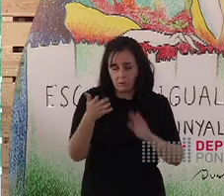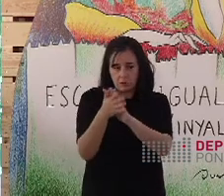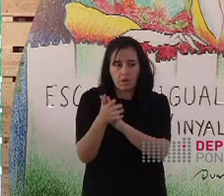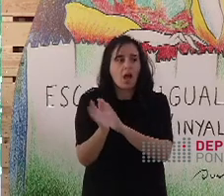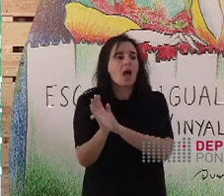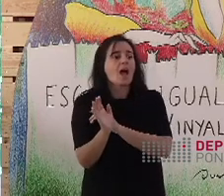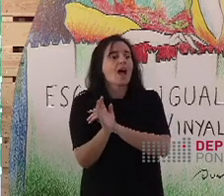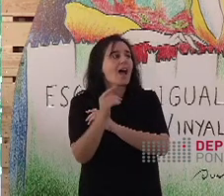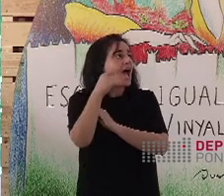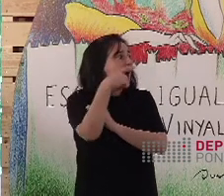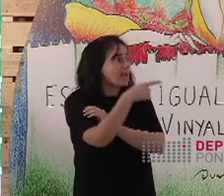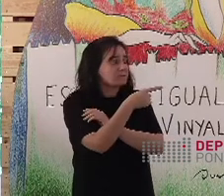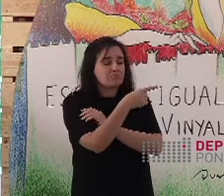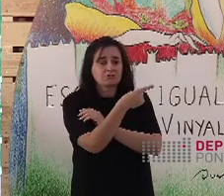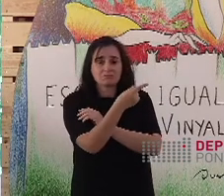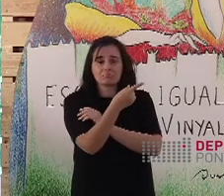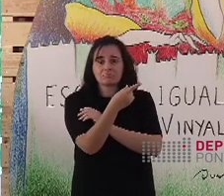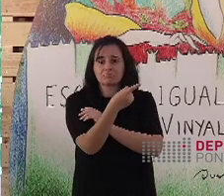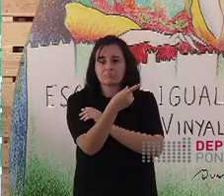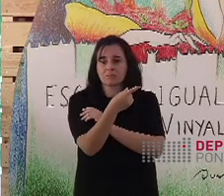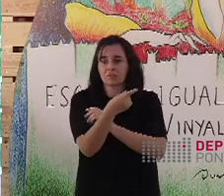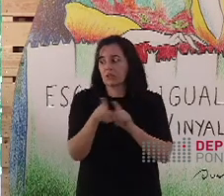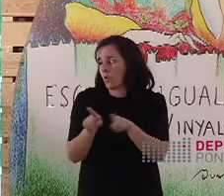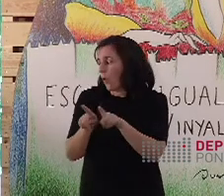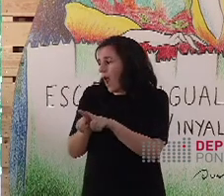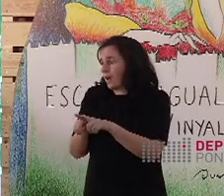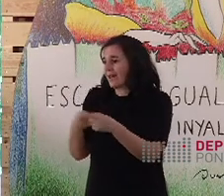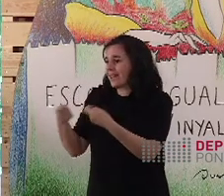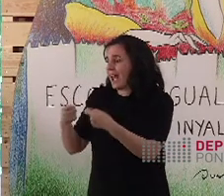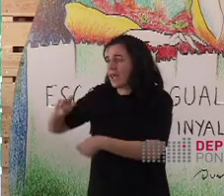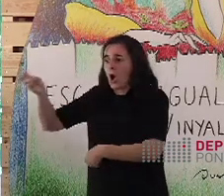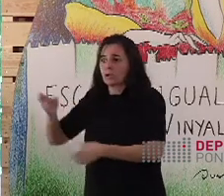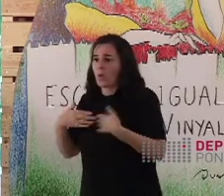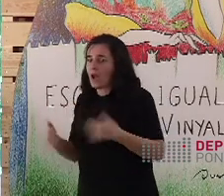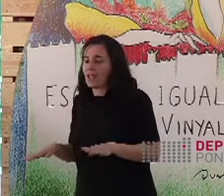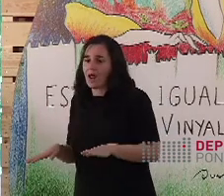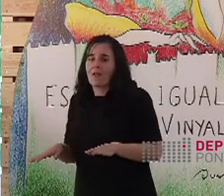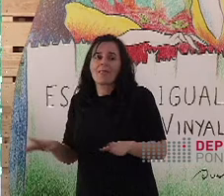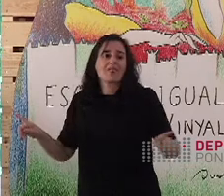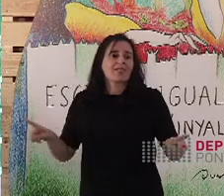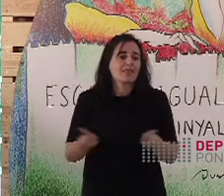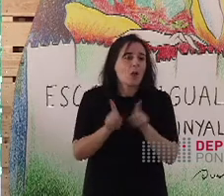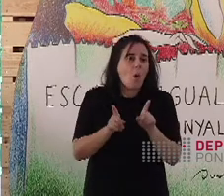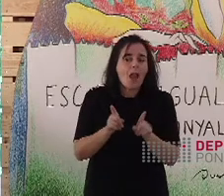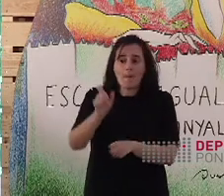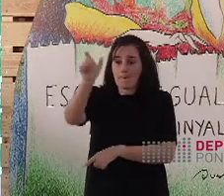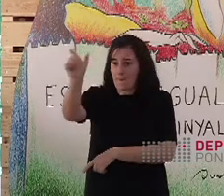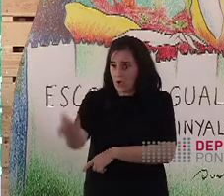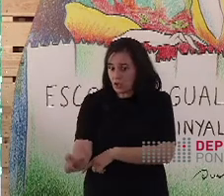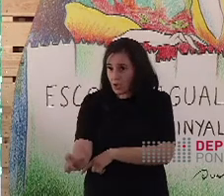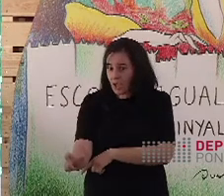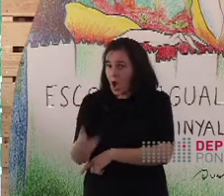que é totalmente, como pasa en calquera outro tipo de trata, é totalmente irrelevante que a persoa coñeza